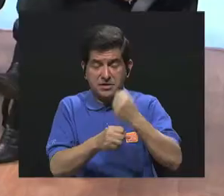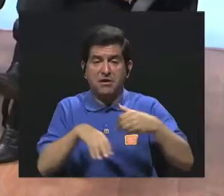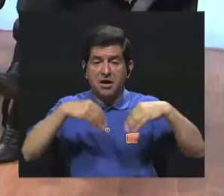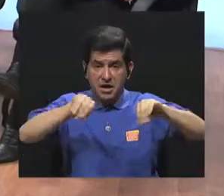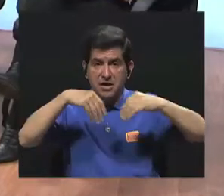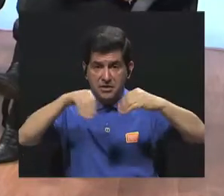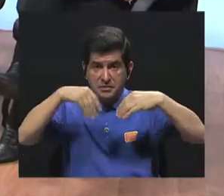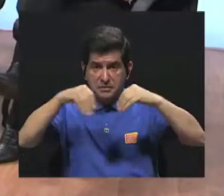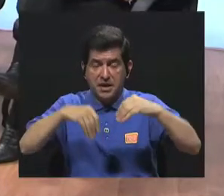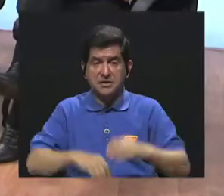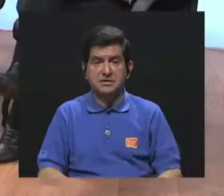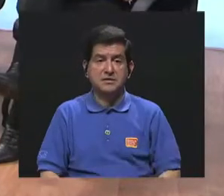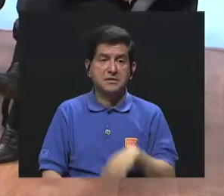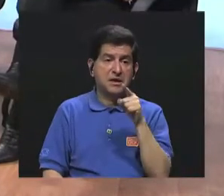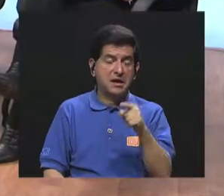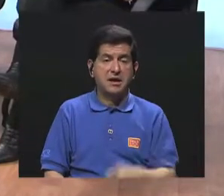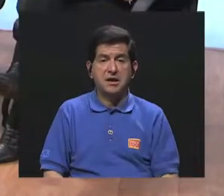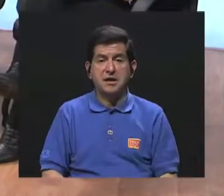vendiendo